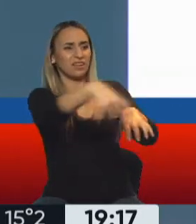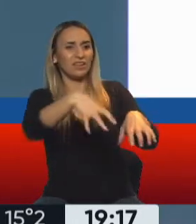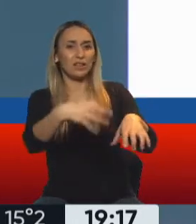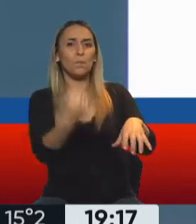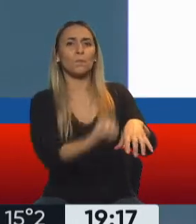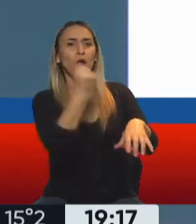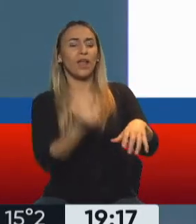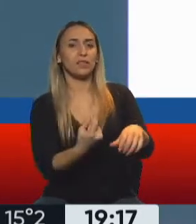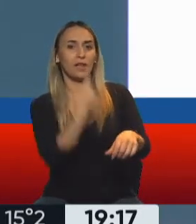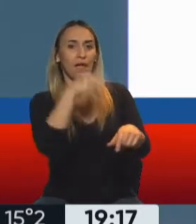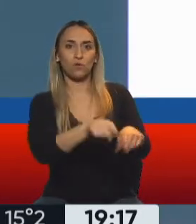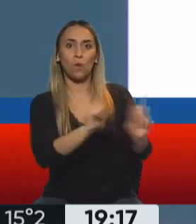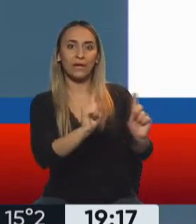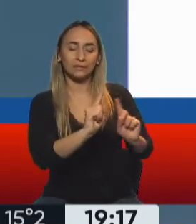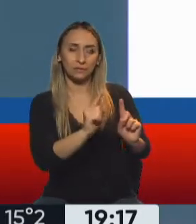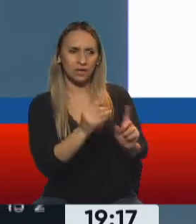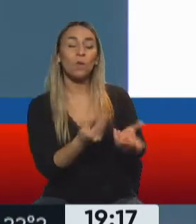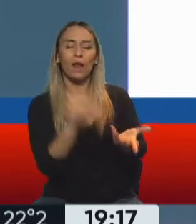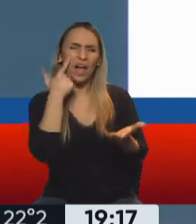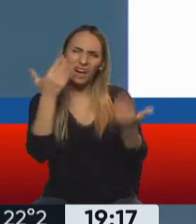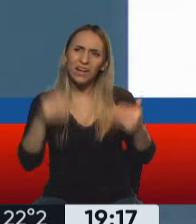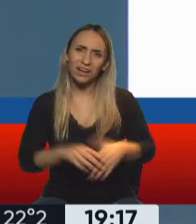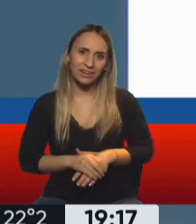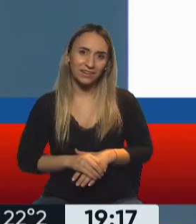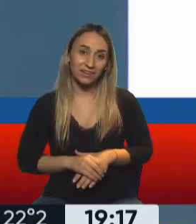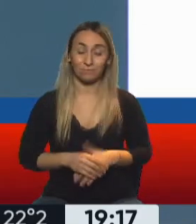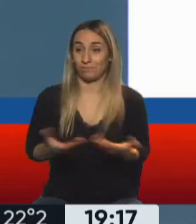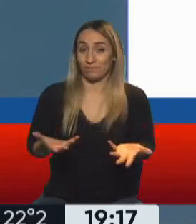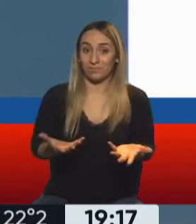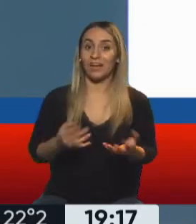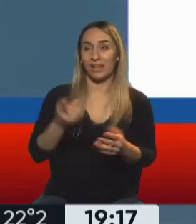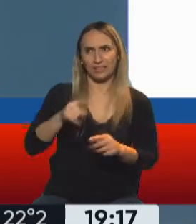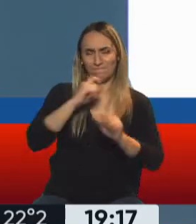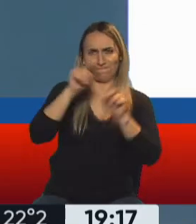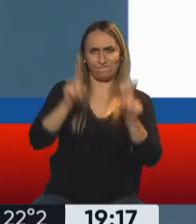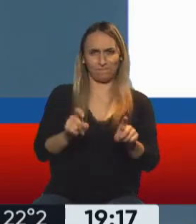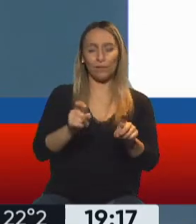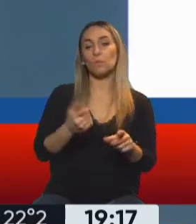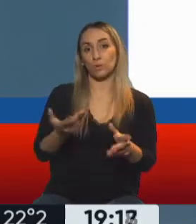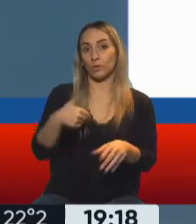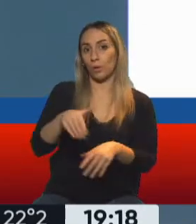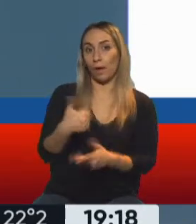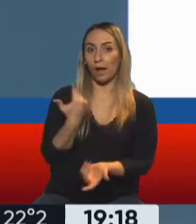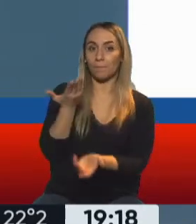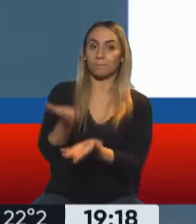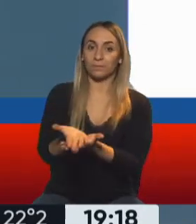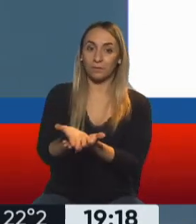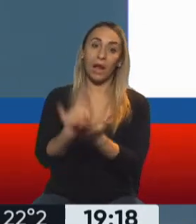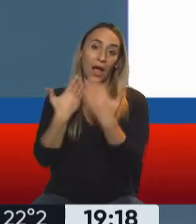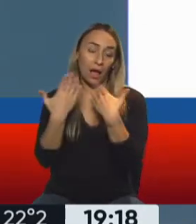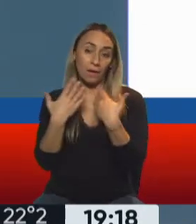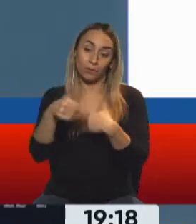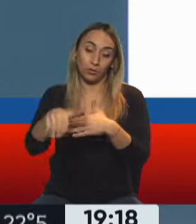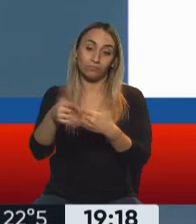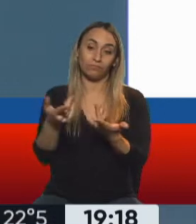son de prioridad en medio de una pandemia? Ese es un interrogante que por supuesto se va a poner sobre la mesa a la hora de